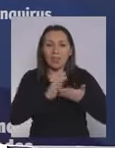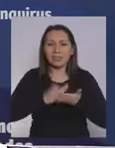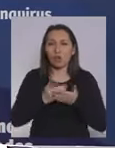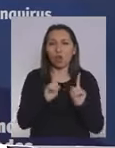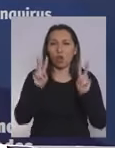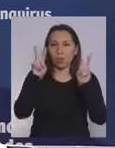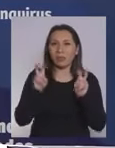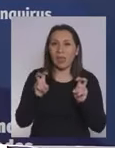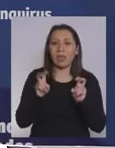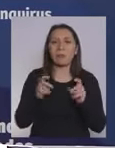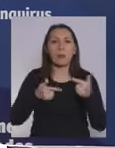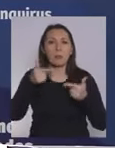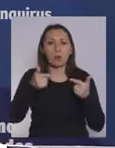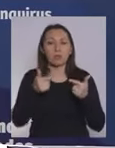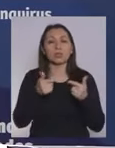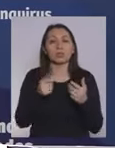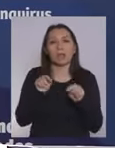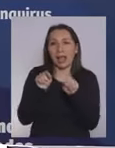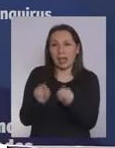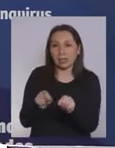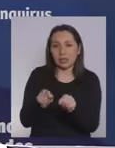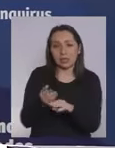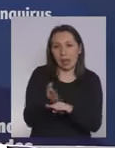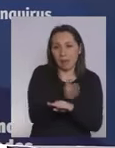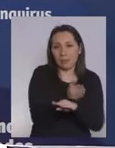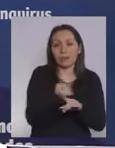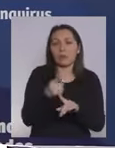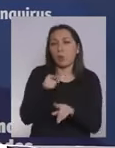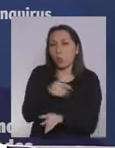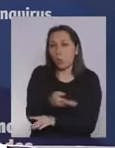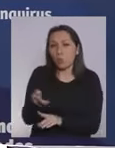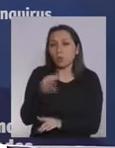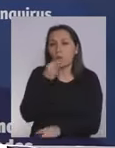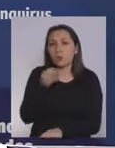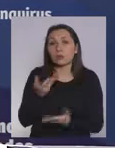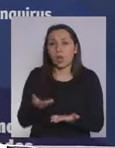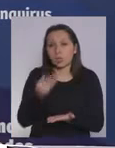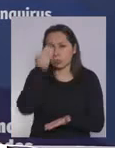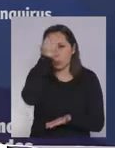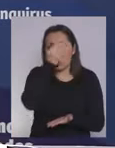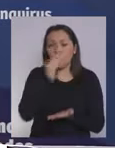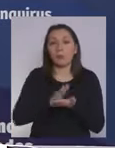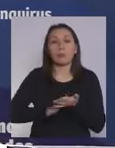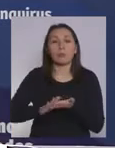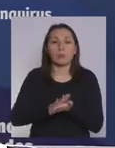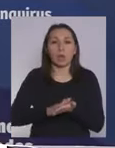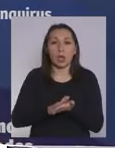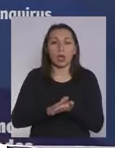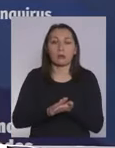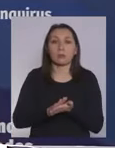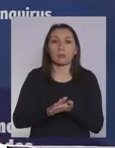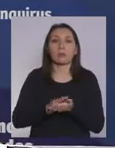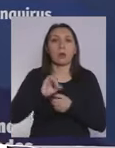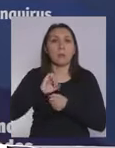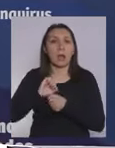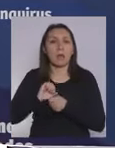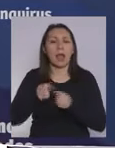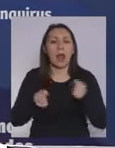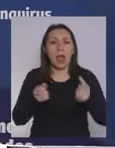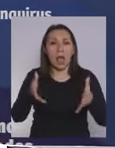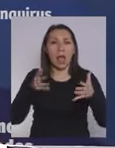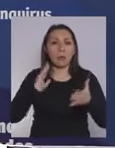hablando del tema más político que pueda estar acá detrás además usted ahora dice está preocupado no por ejemplo mismo para el cambiarlo ha dicho que va a